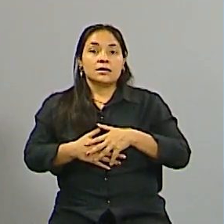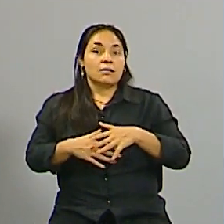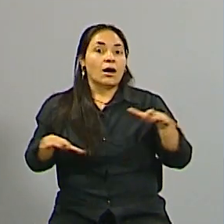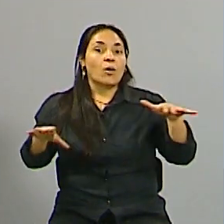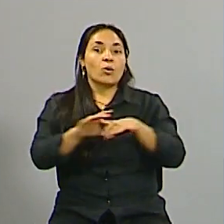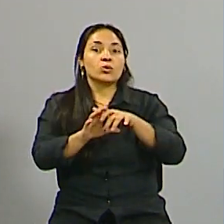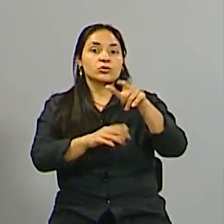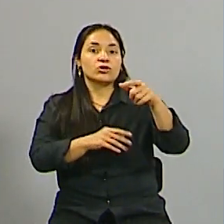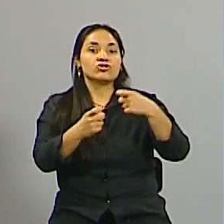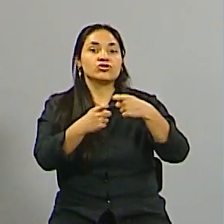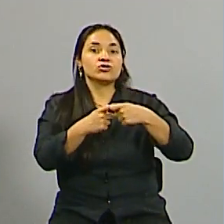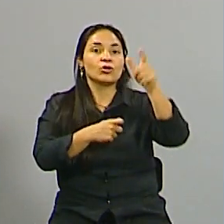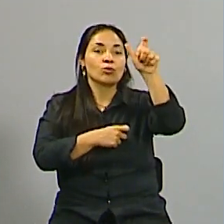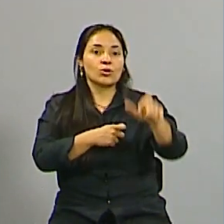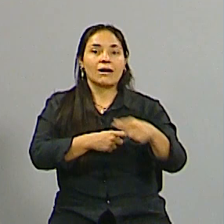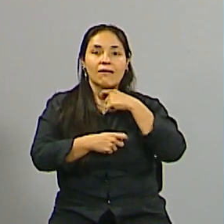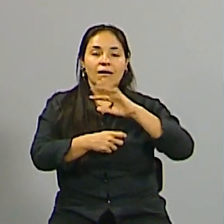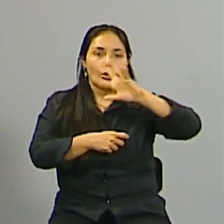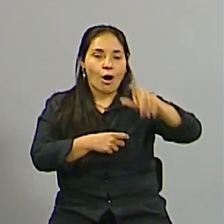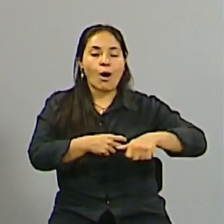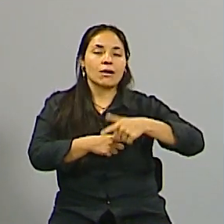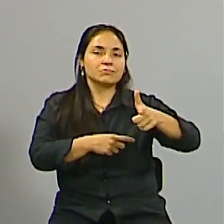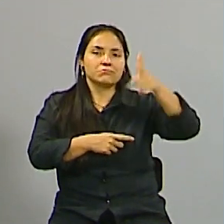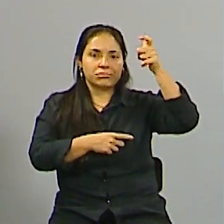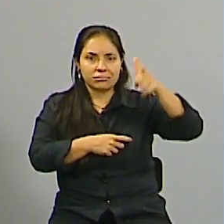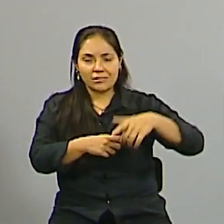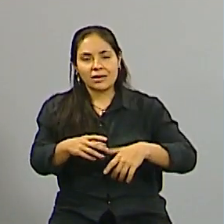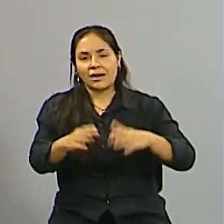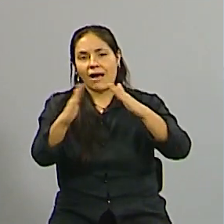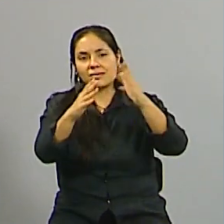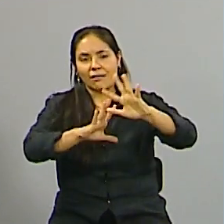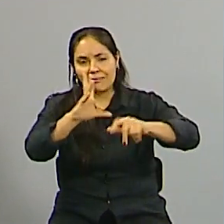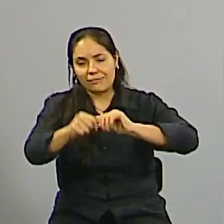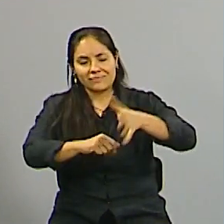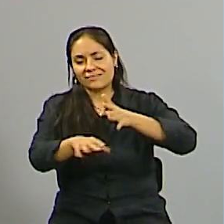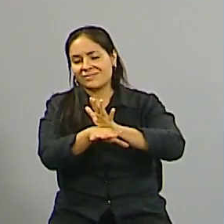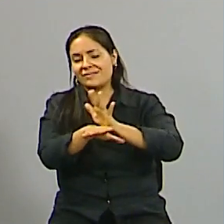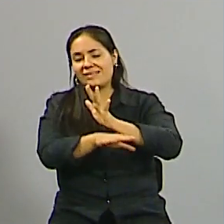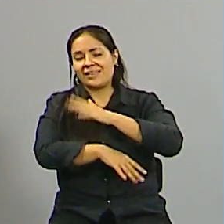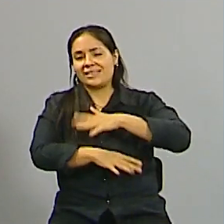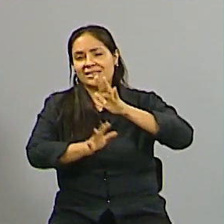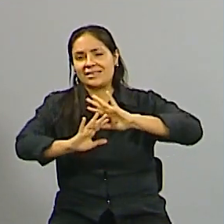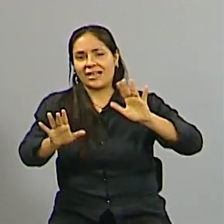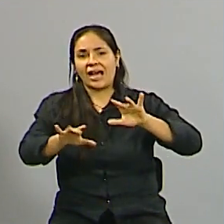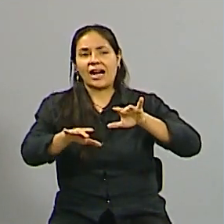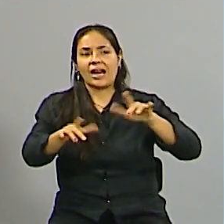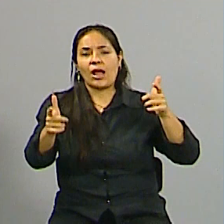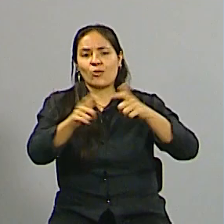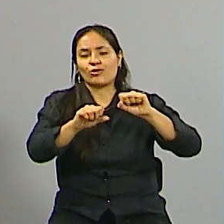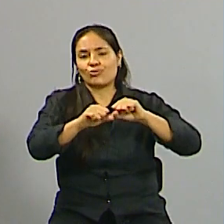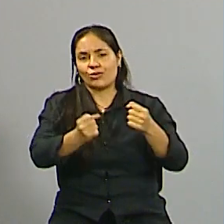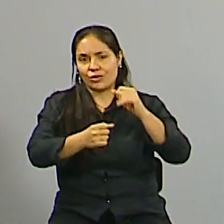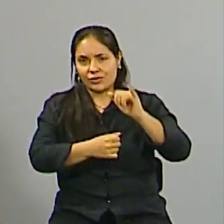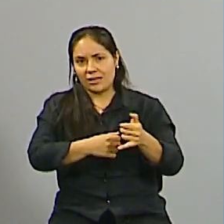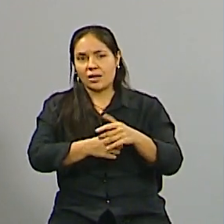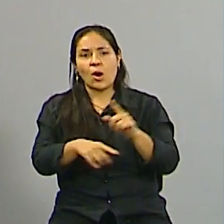robarle y lo habían desvalijado delante de la verdad que un caso, obviamente se suspendió la reunión, pero yo me fui